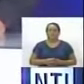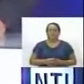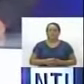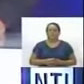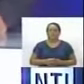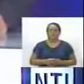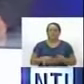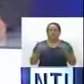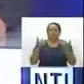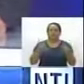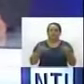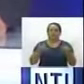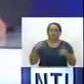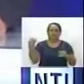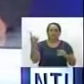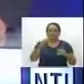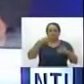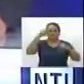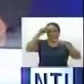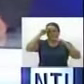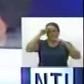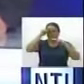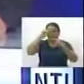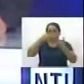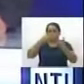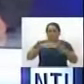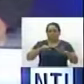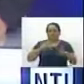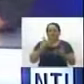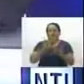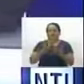Hasta aquí las noticias de hoy, amables televidentes. Como siempre,